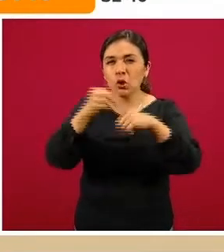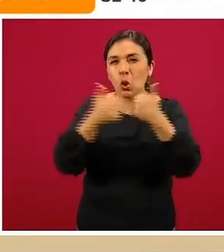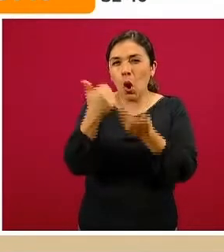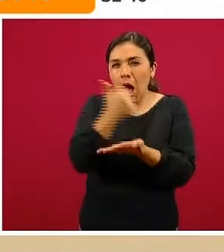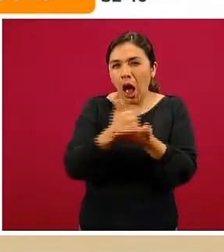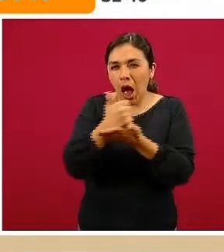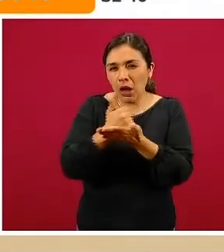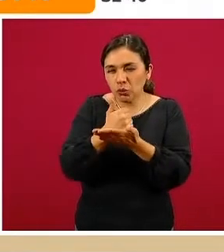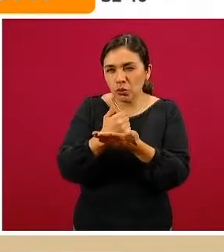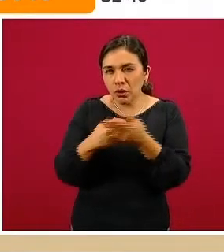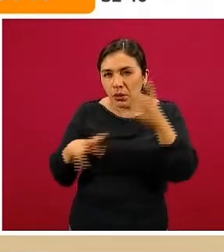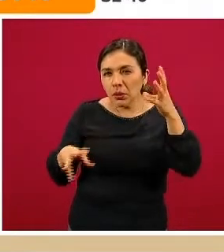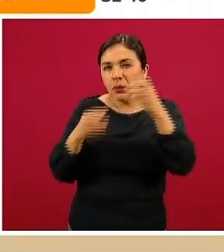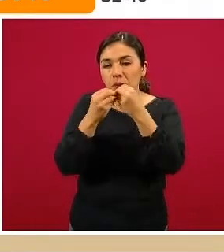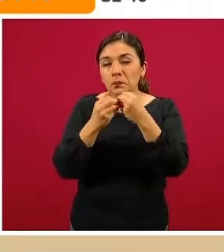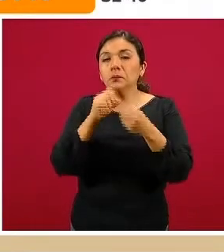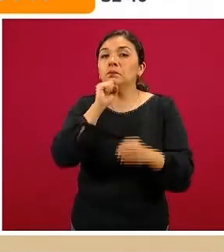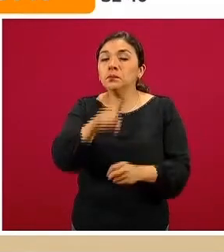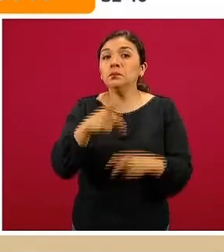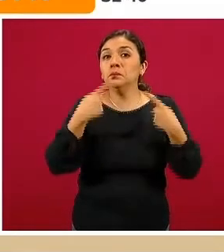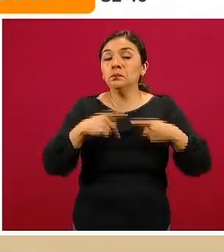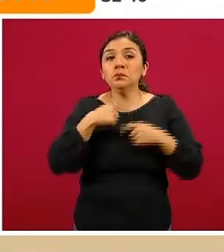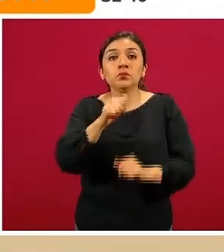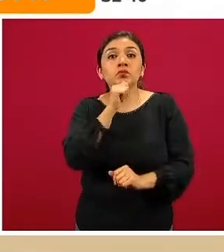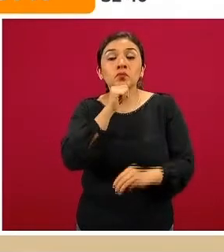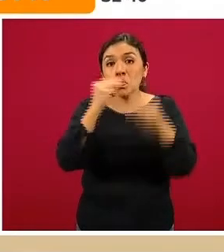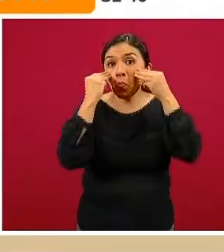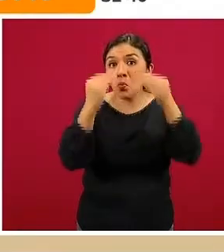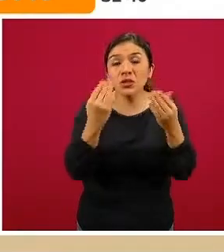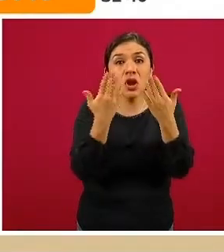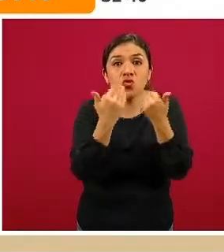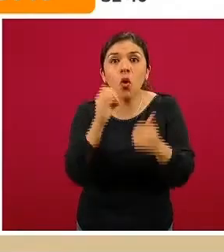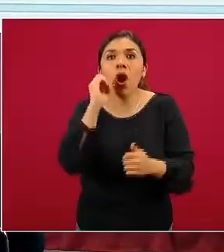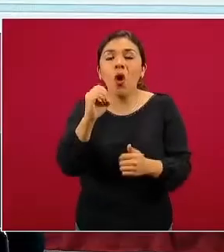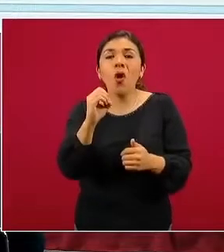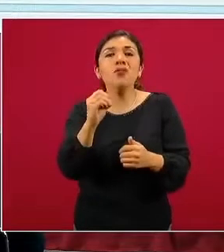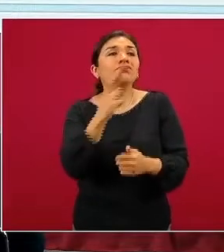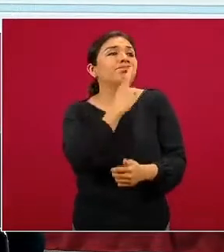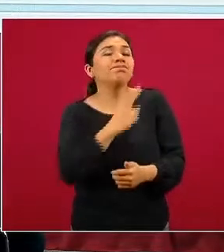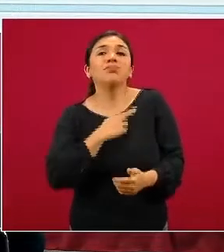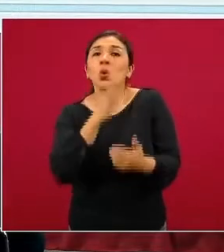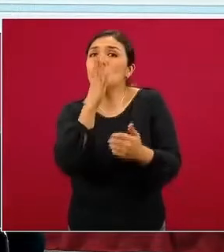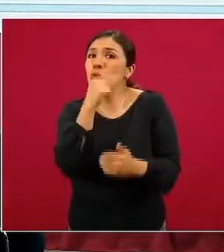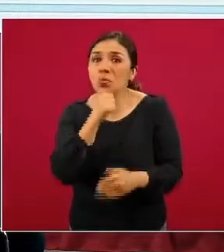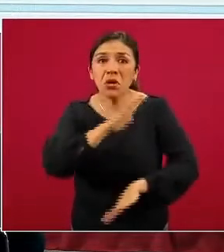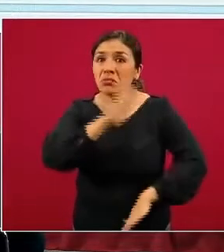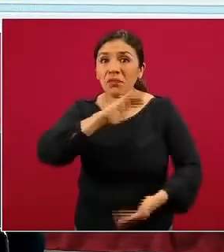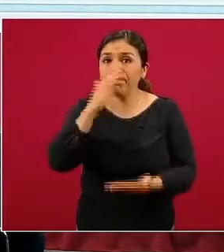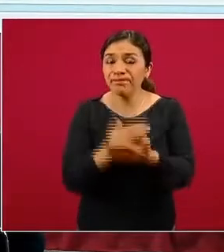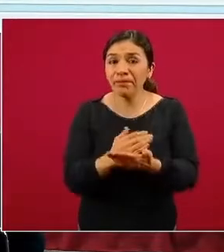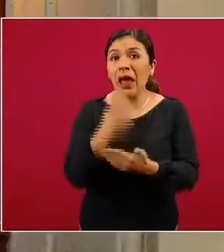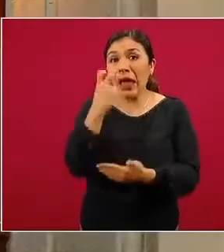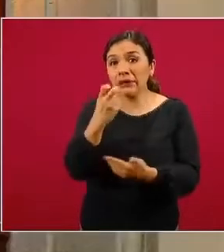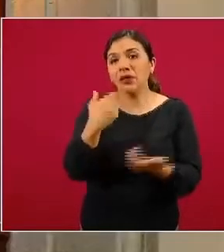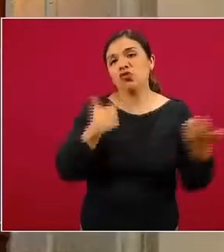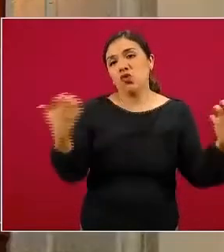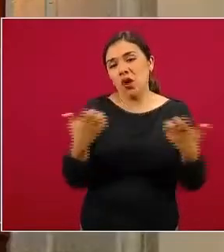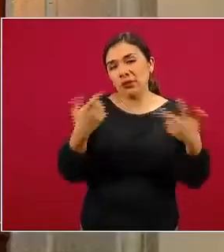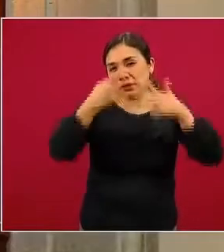pero también a las personas que no tienen una muestra o que teniendo una no es posible un resultado. Ese es el ejercicio de